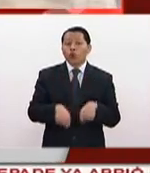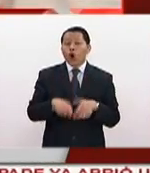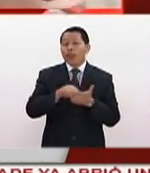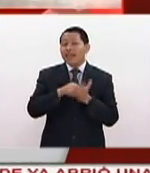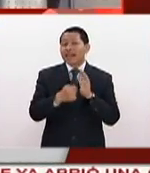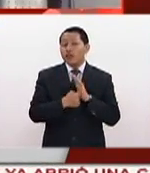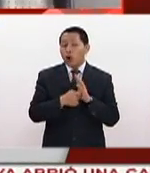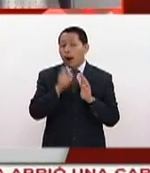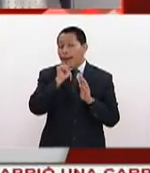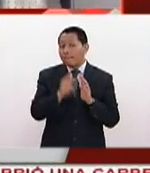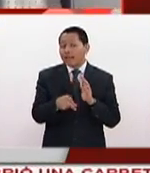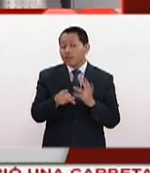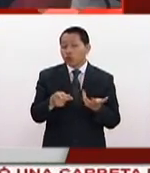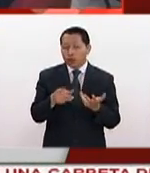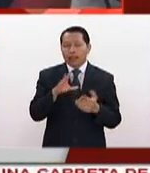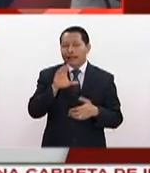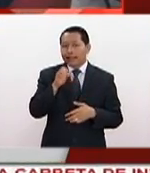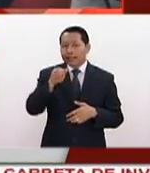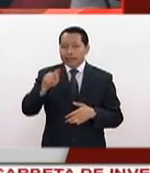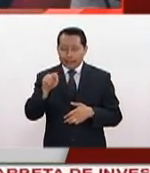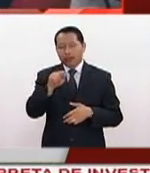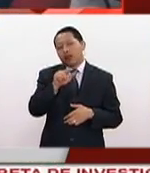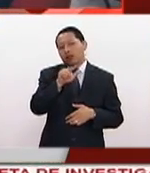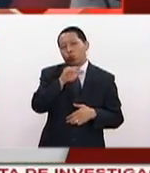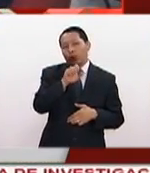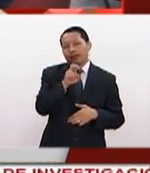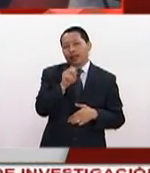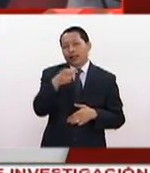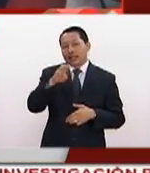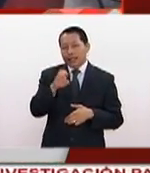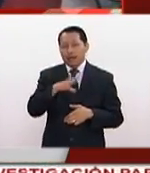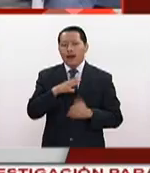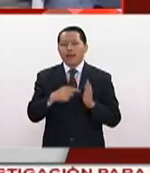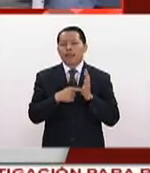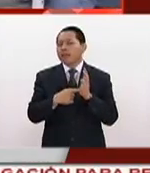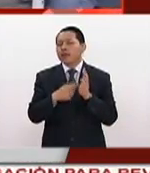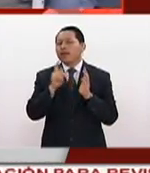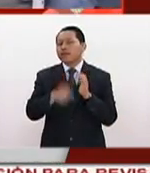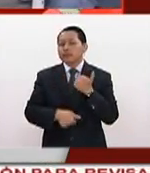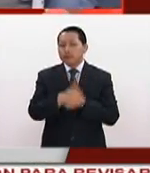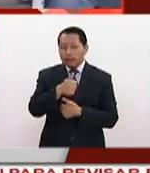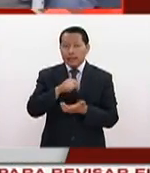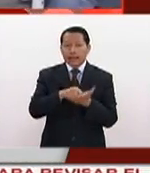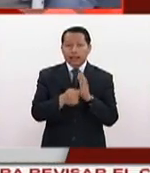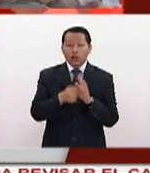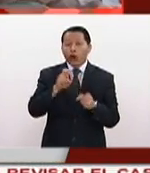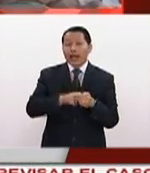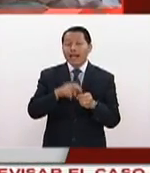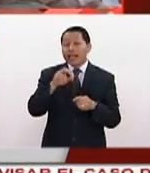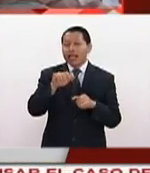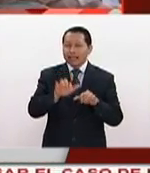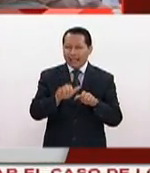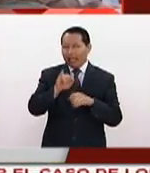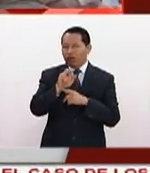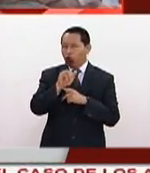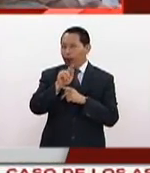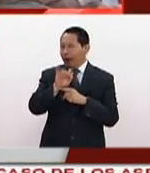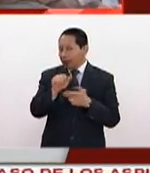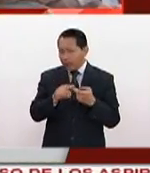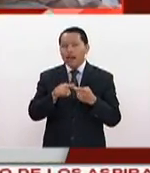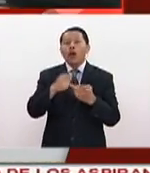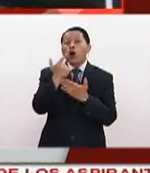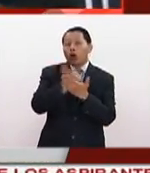técnico. En el caso del CECIT Luis Enrique Erro, ofertamos las carreras de técnico en informática, técnico en